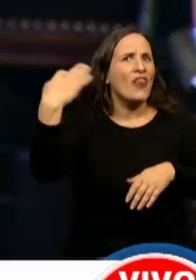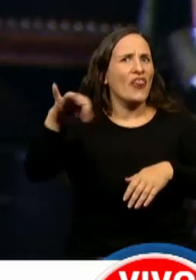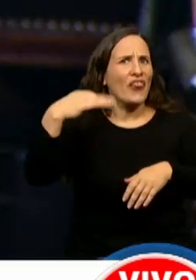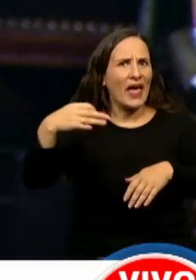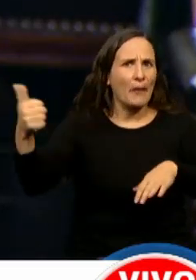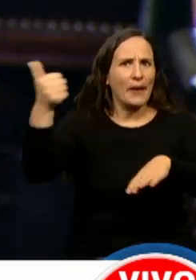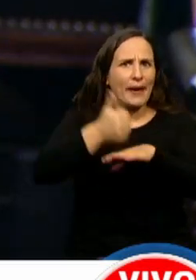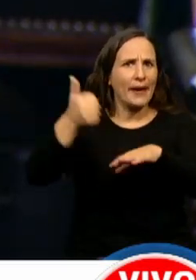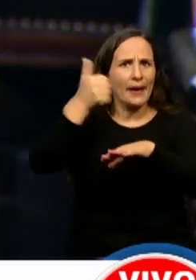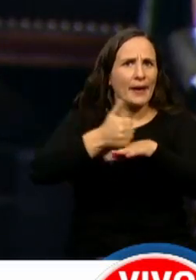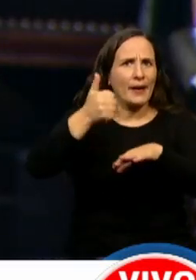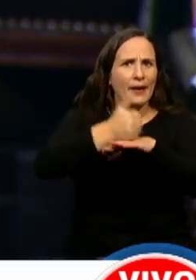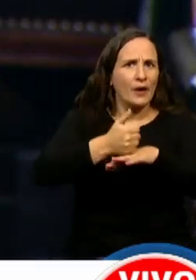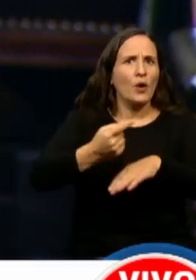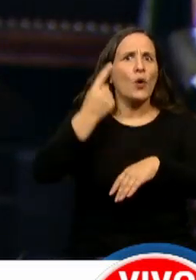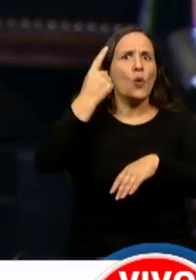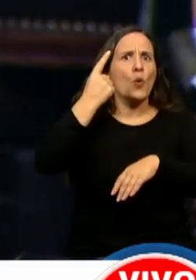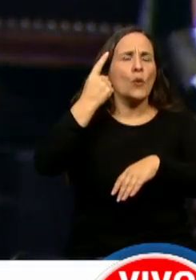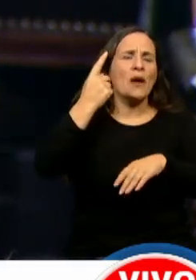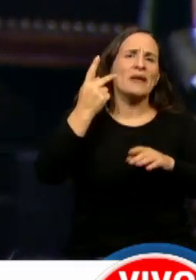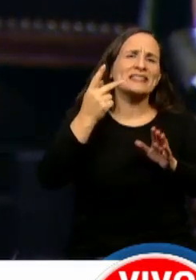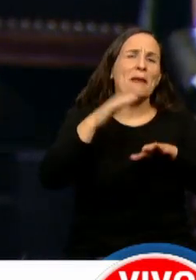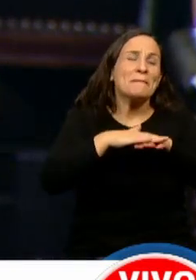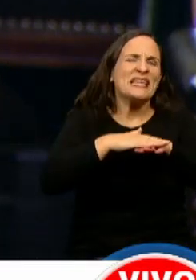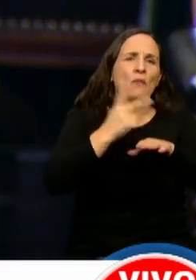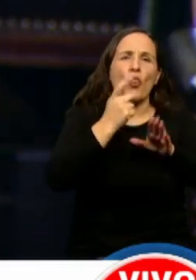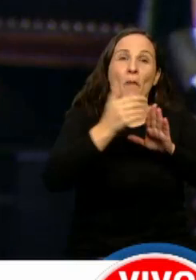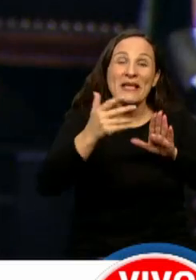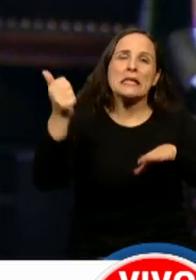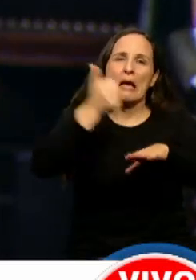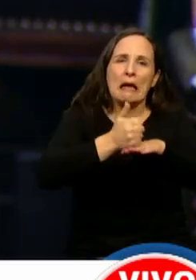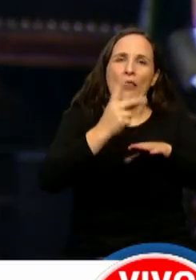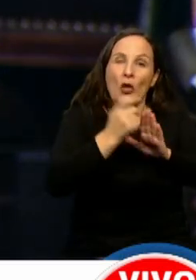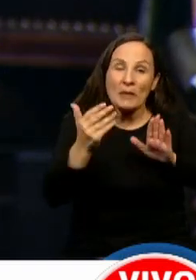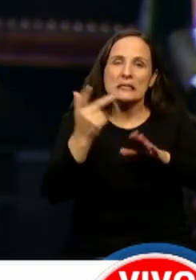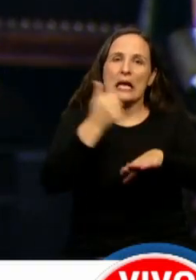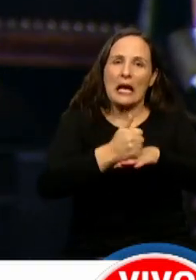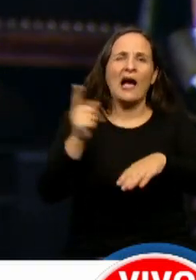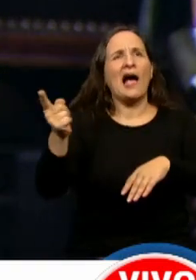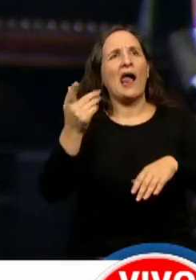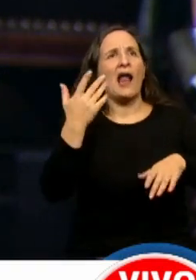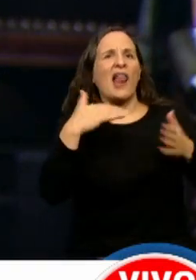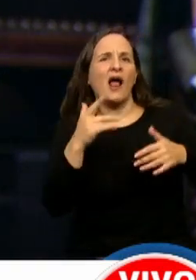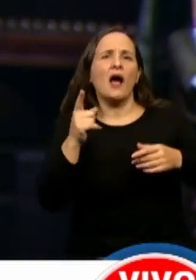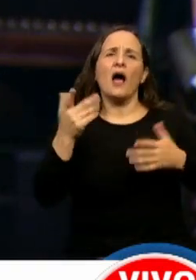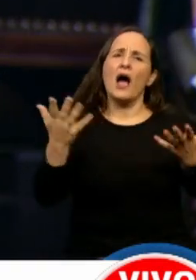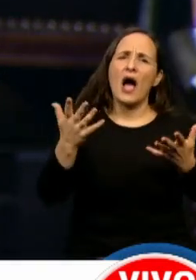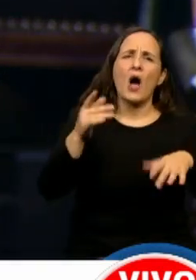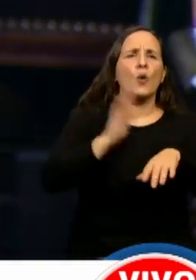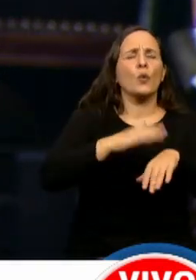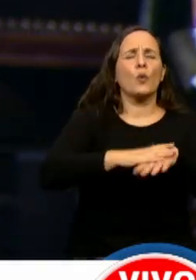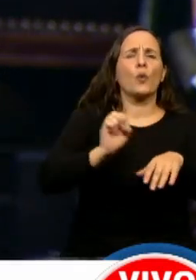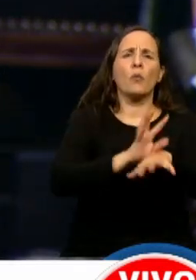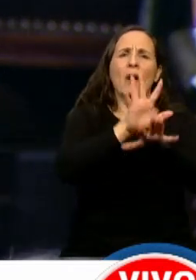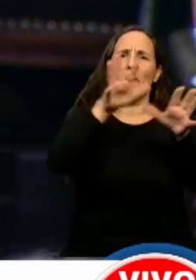a esta Cámara al menos una vez cada dos meses. Y no vale como excusa decir que fue producto de la